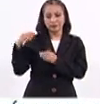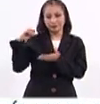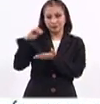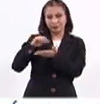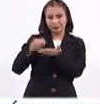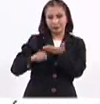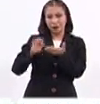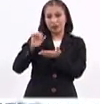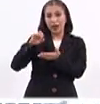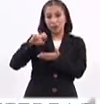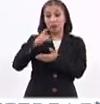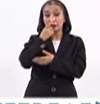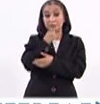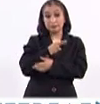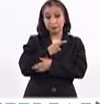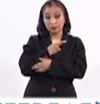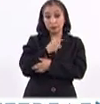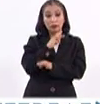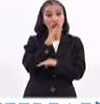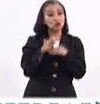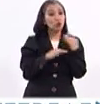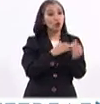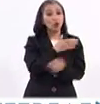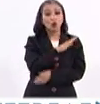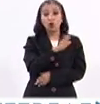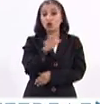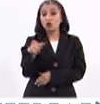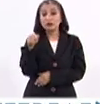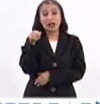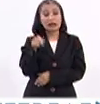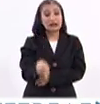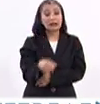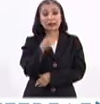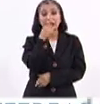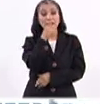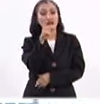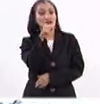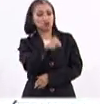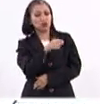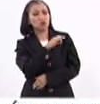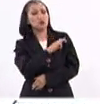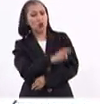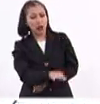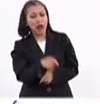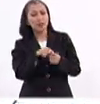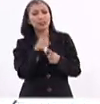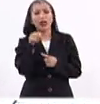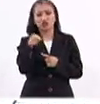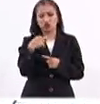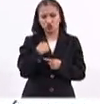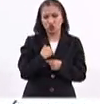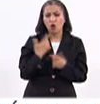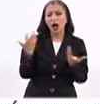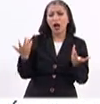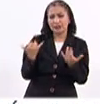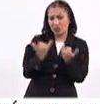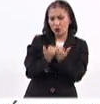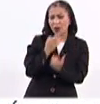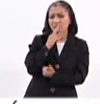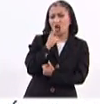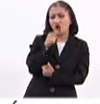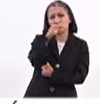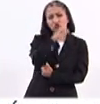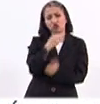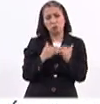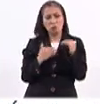precisamente Fernando, nos decía, todos en este caso te dirán, tú lo vas a poder lograr, yo lo pude haber hecho mejor